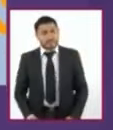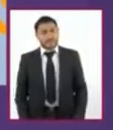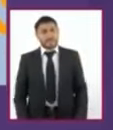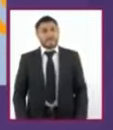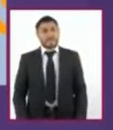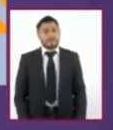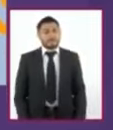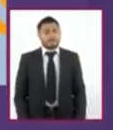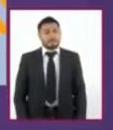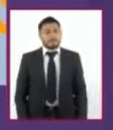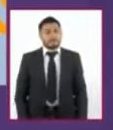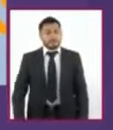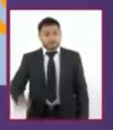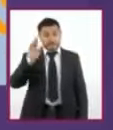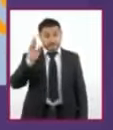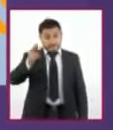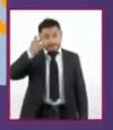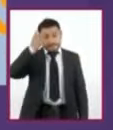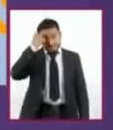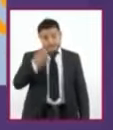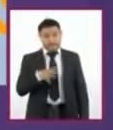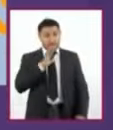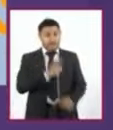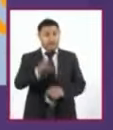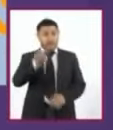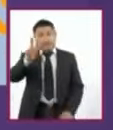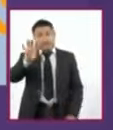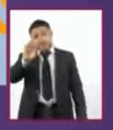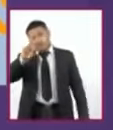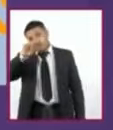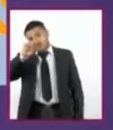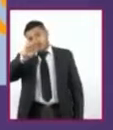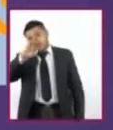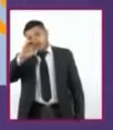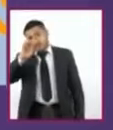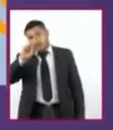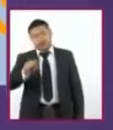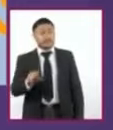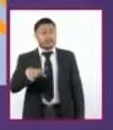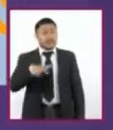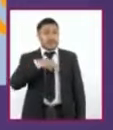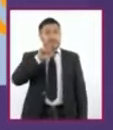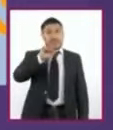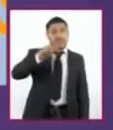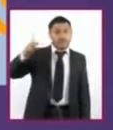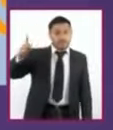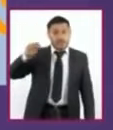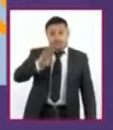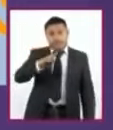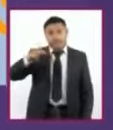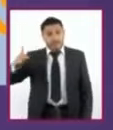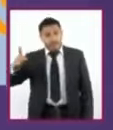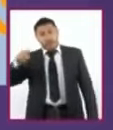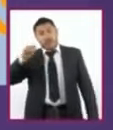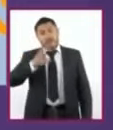se muestra, recordando que los vértices de la figura simétrica se llaman A', B',